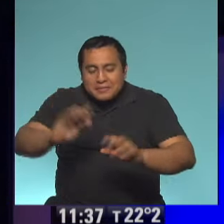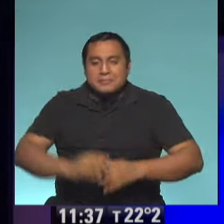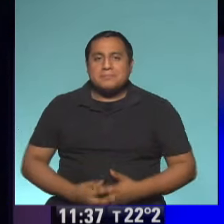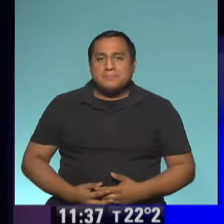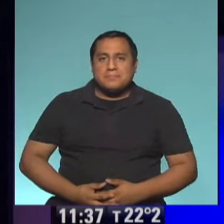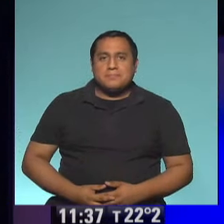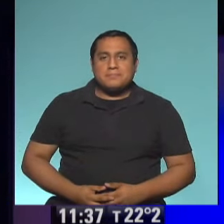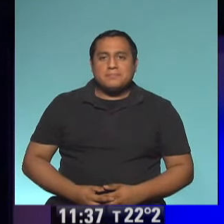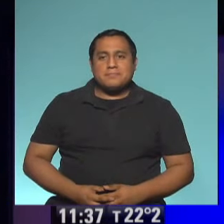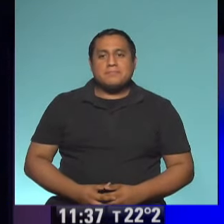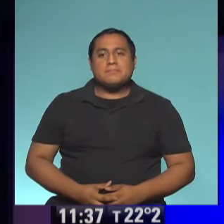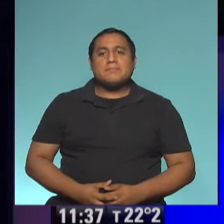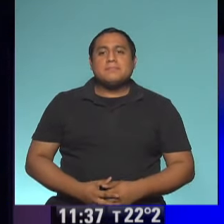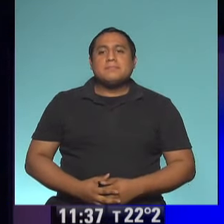veamos.